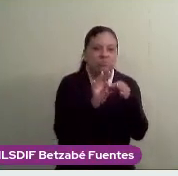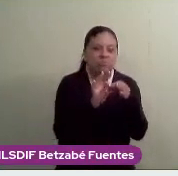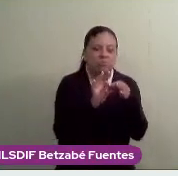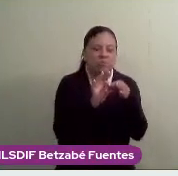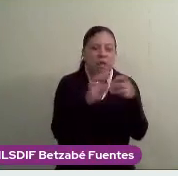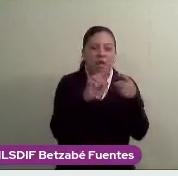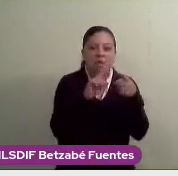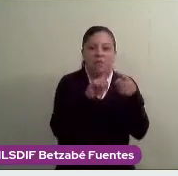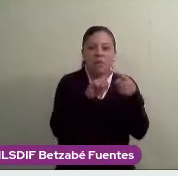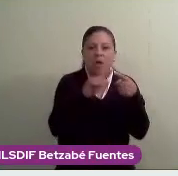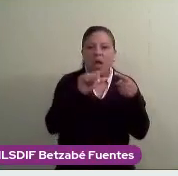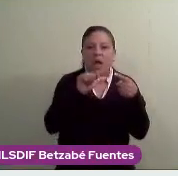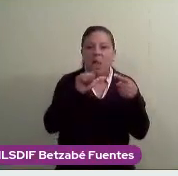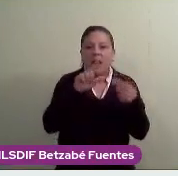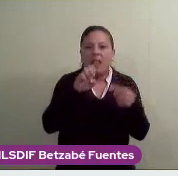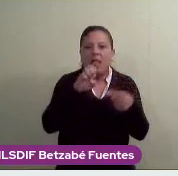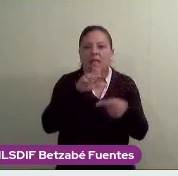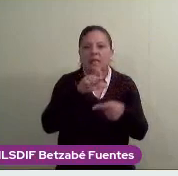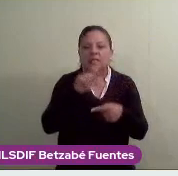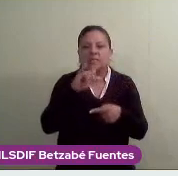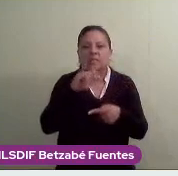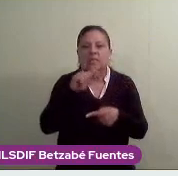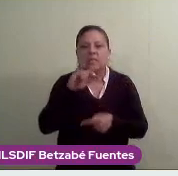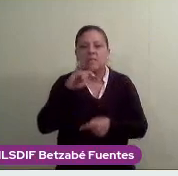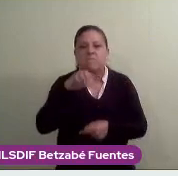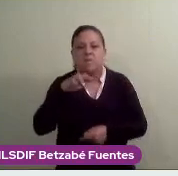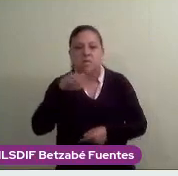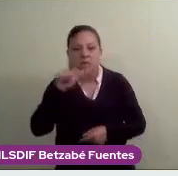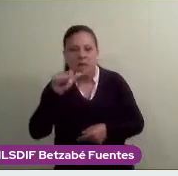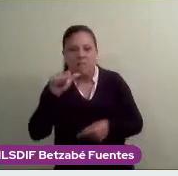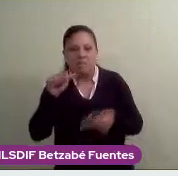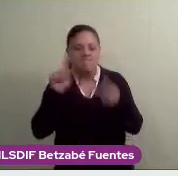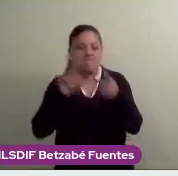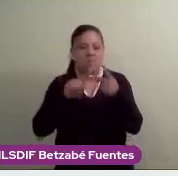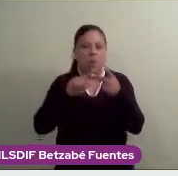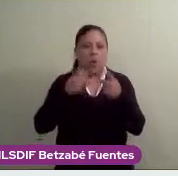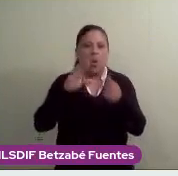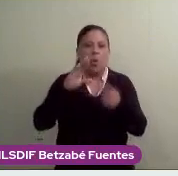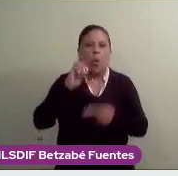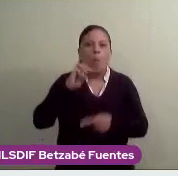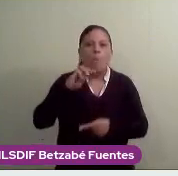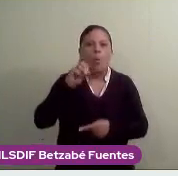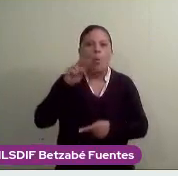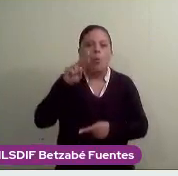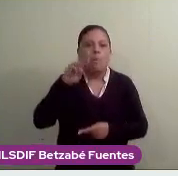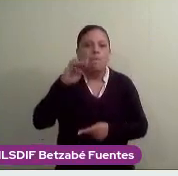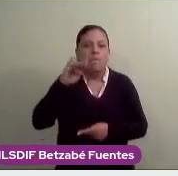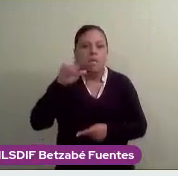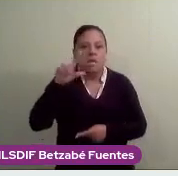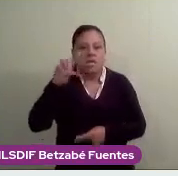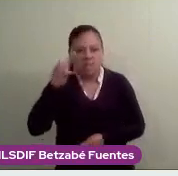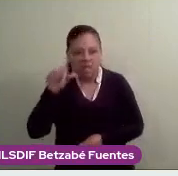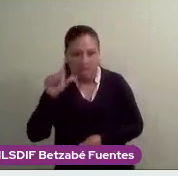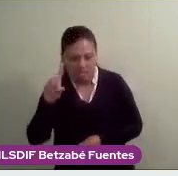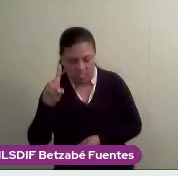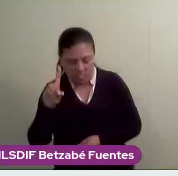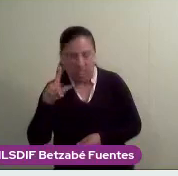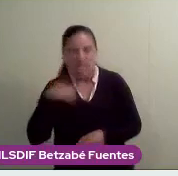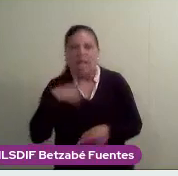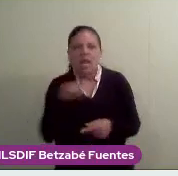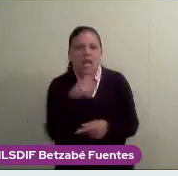más del 60% de los enfermos somáticos existe una sobrecarga psicopatológica